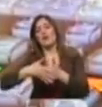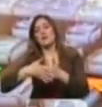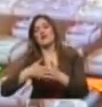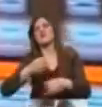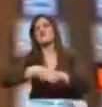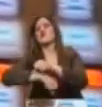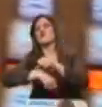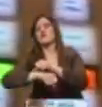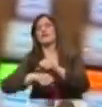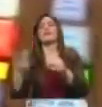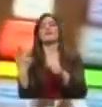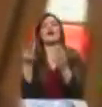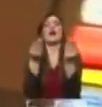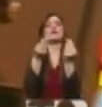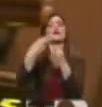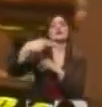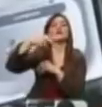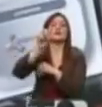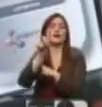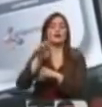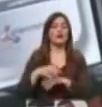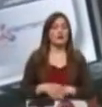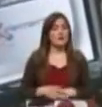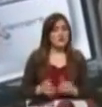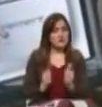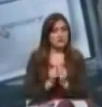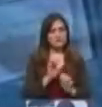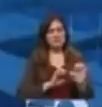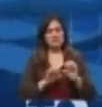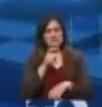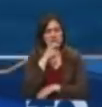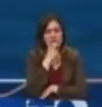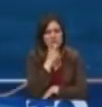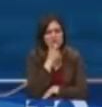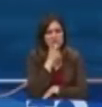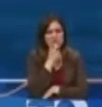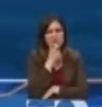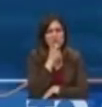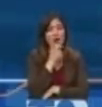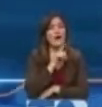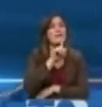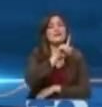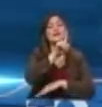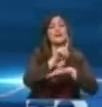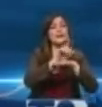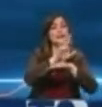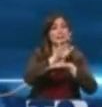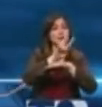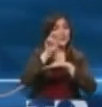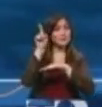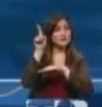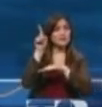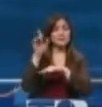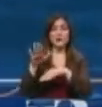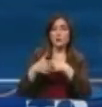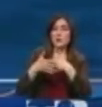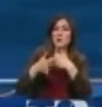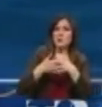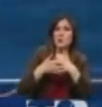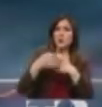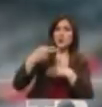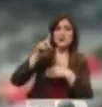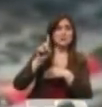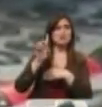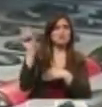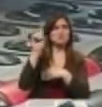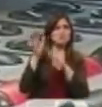adicionales en HD. Sin embargo, el equipo auditor detalla. DirecTV no solicitó partidos adicionales en High